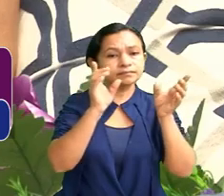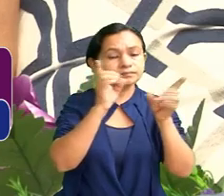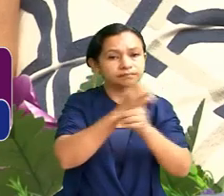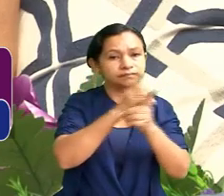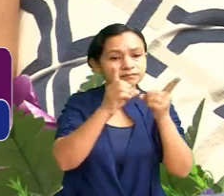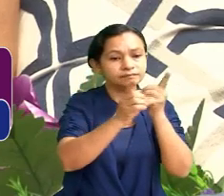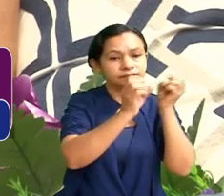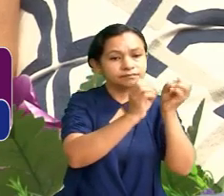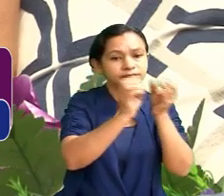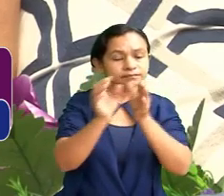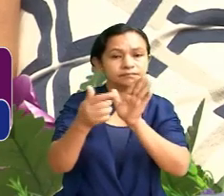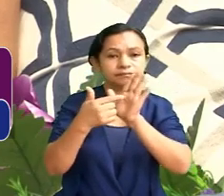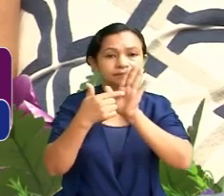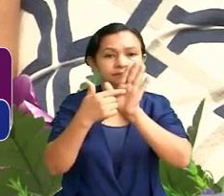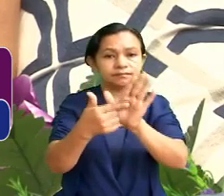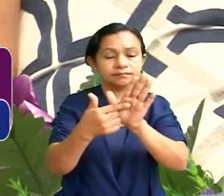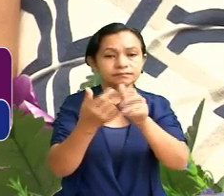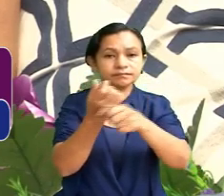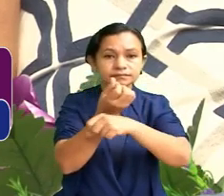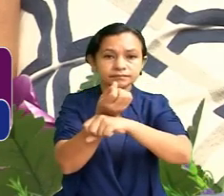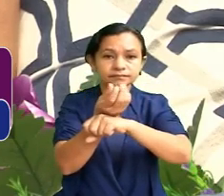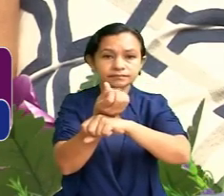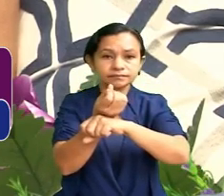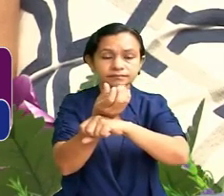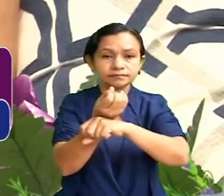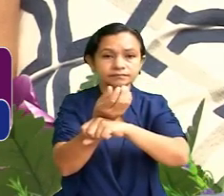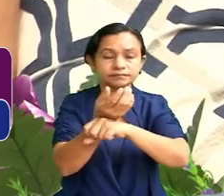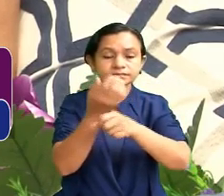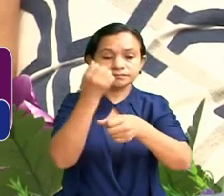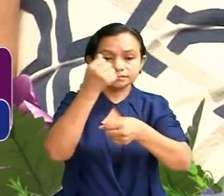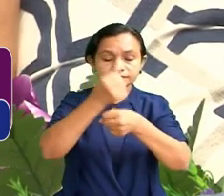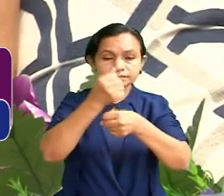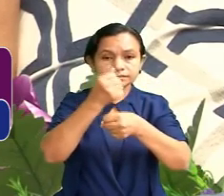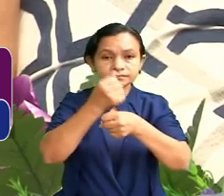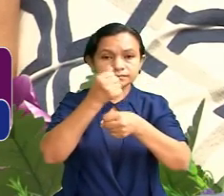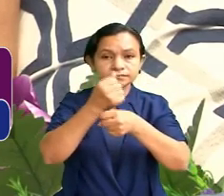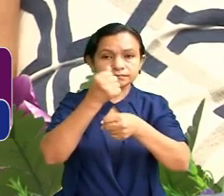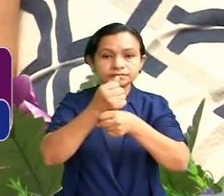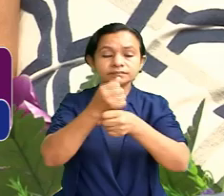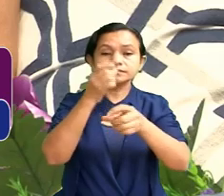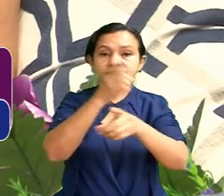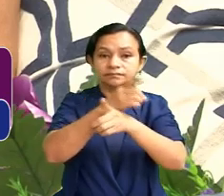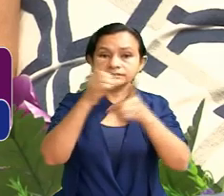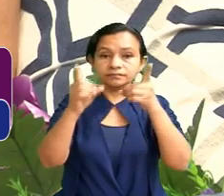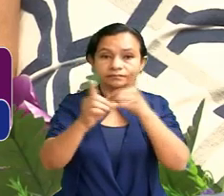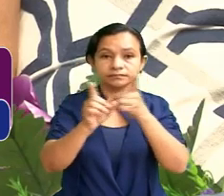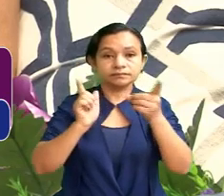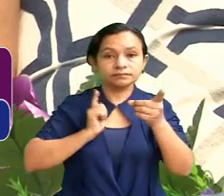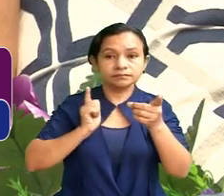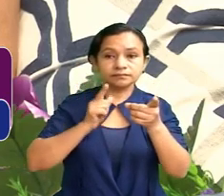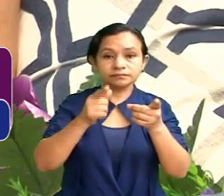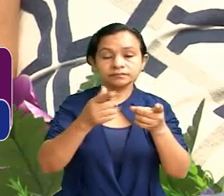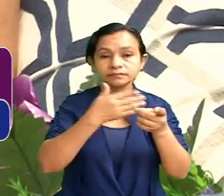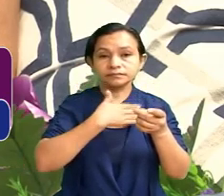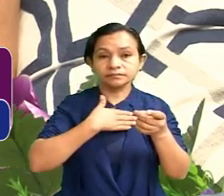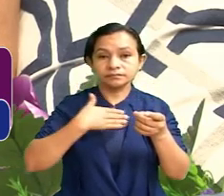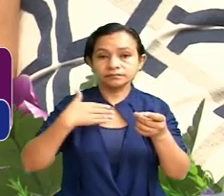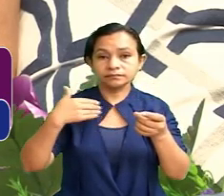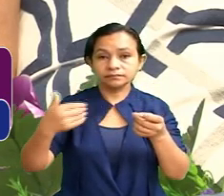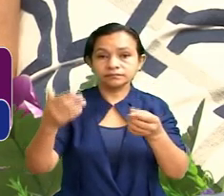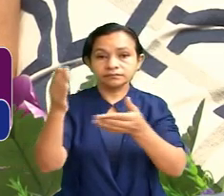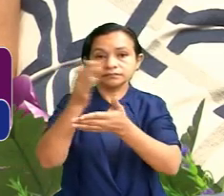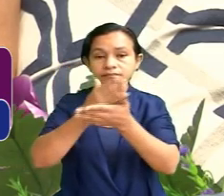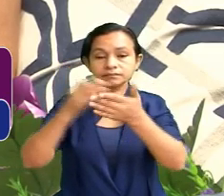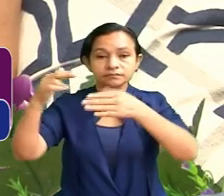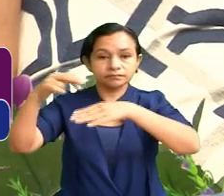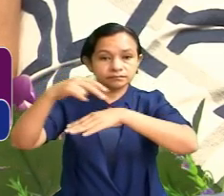por ejemplo las alcaldías una de las líneas de trabajo que tienen es garantizar la mejora de algunos caminos